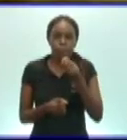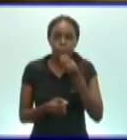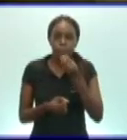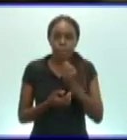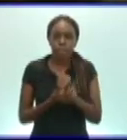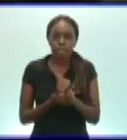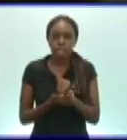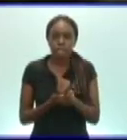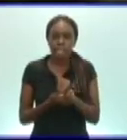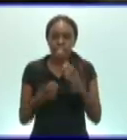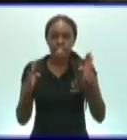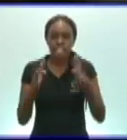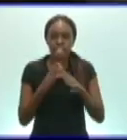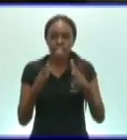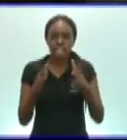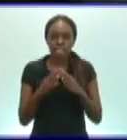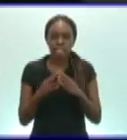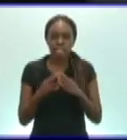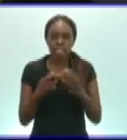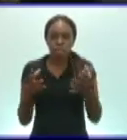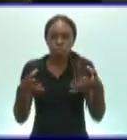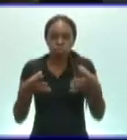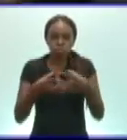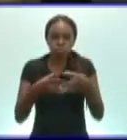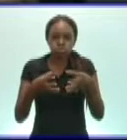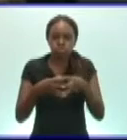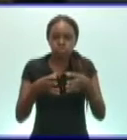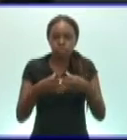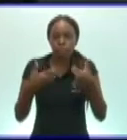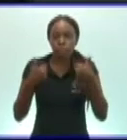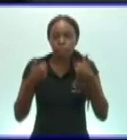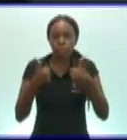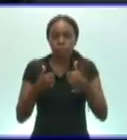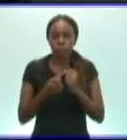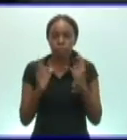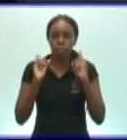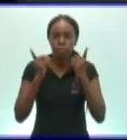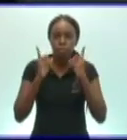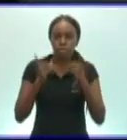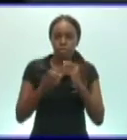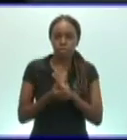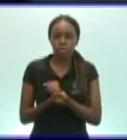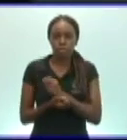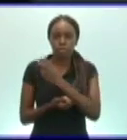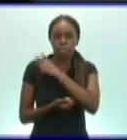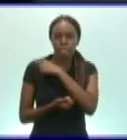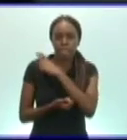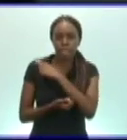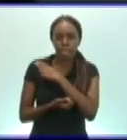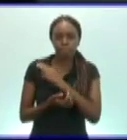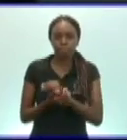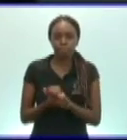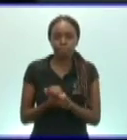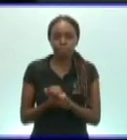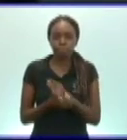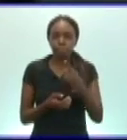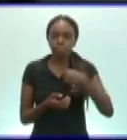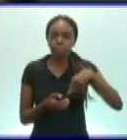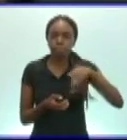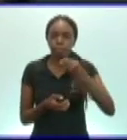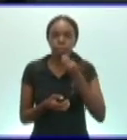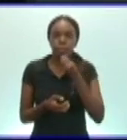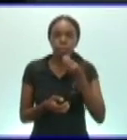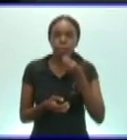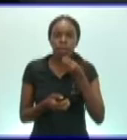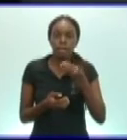la manigua haya una sólida unión entre lo político y lo militar y que aquellos se puedan levantar como un solo